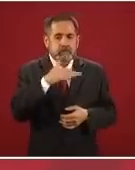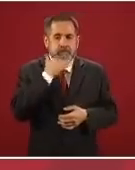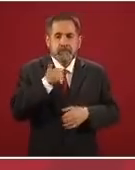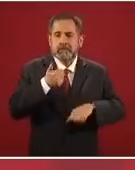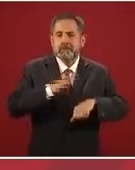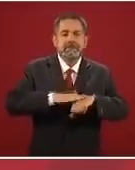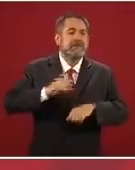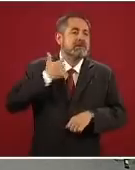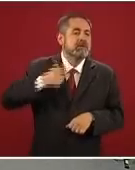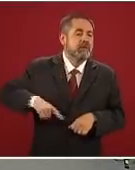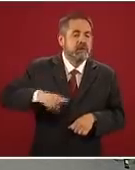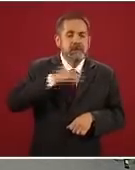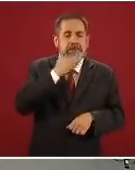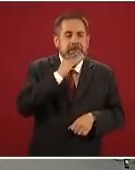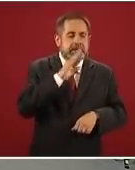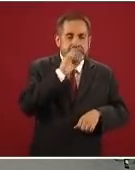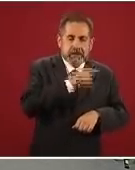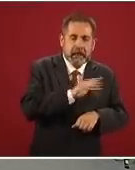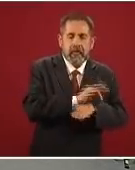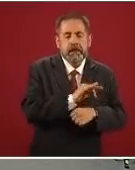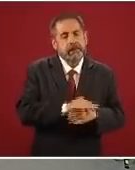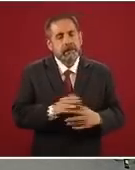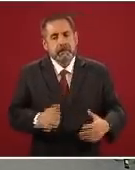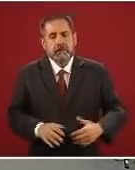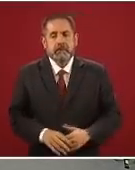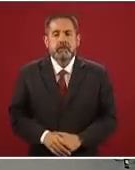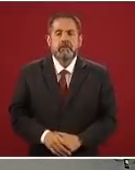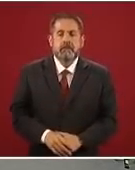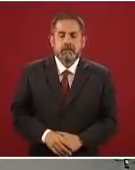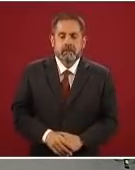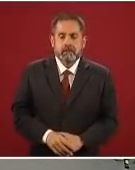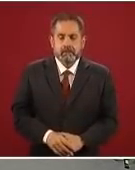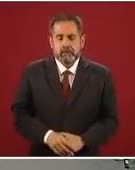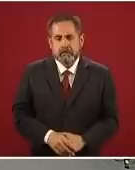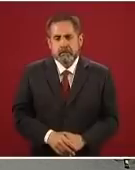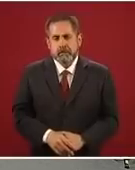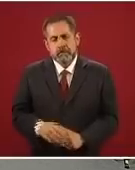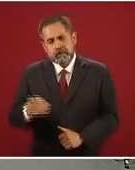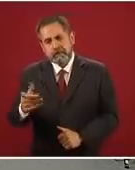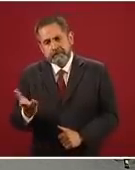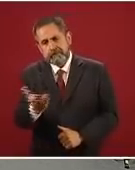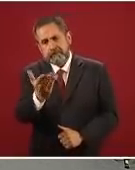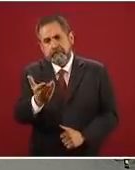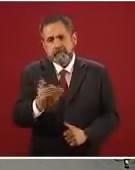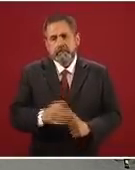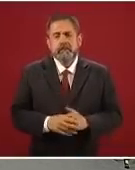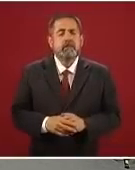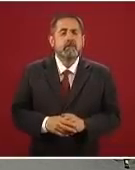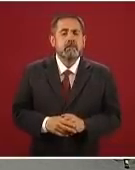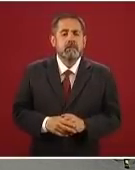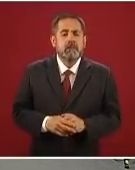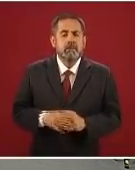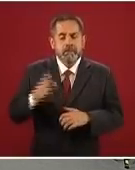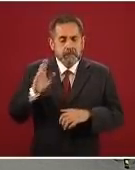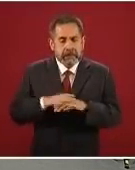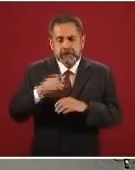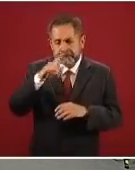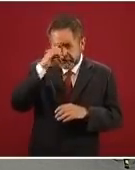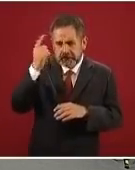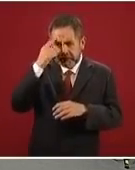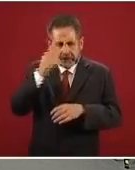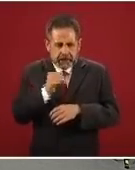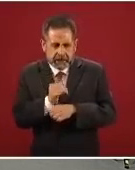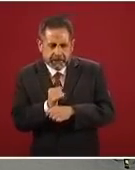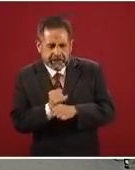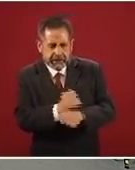administraciones anteriores. Adelante. Con relación a la propuesta de hacer más sencillo la